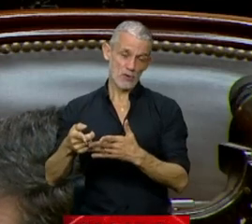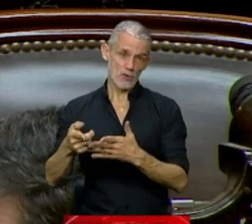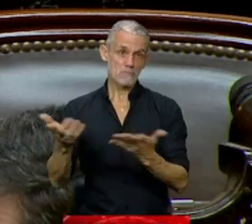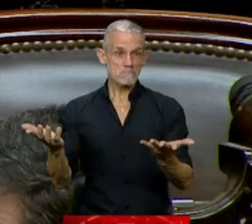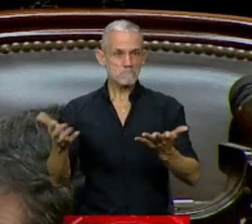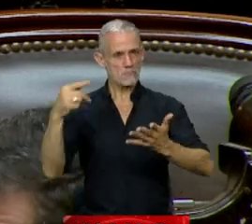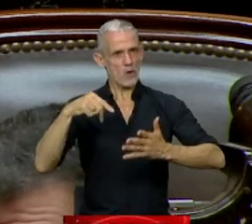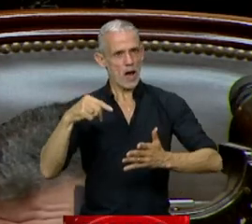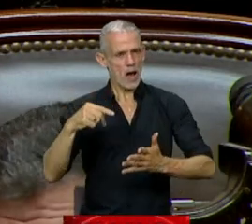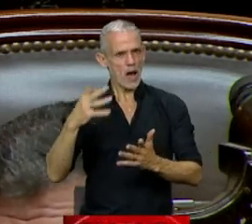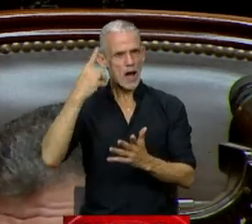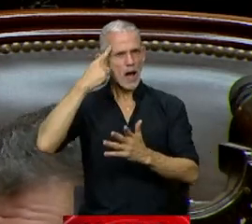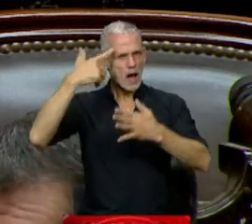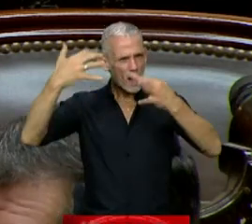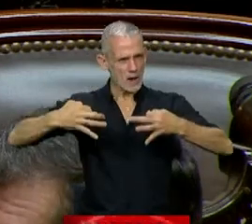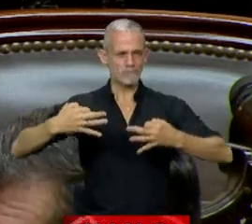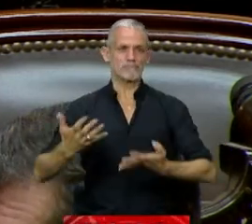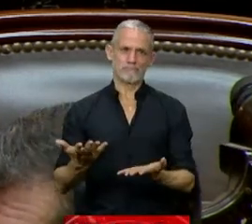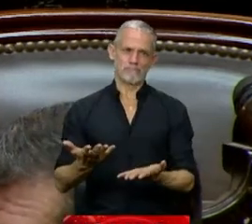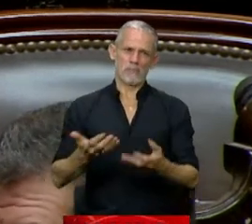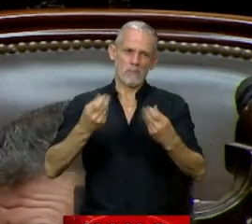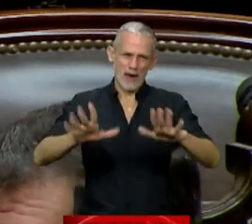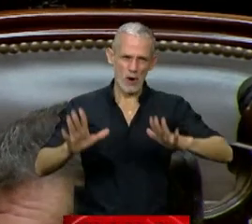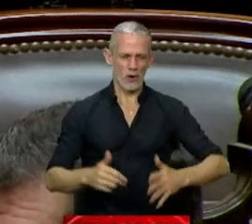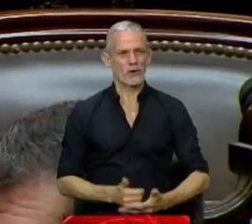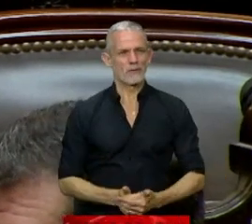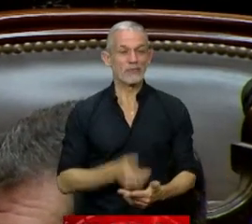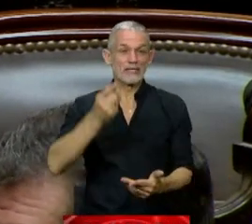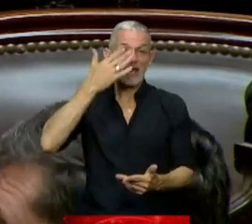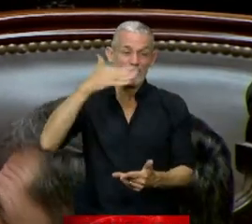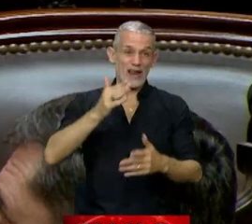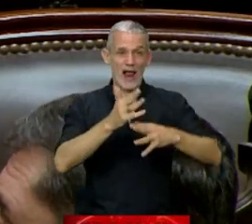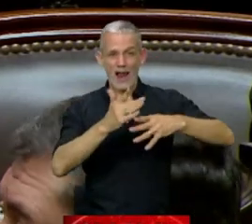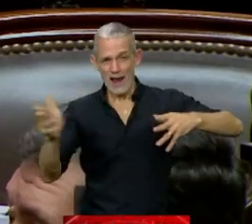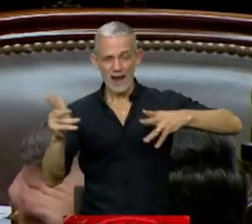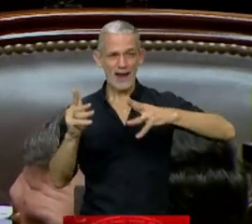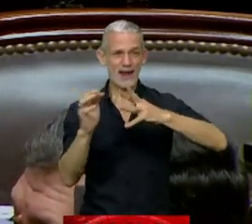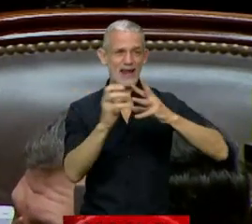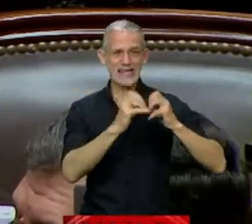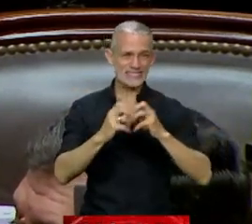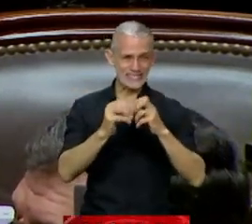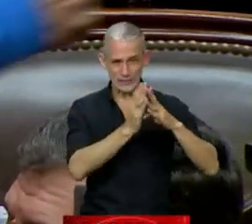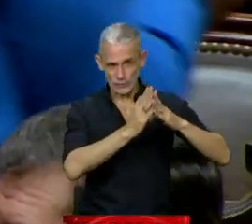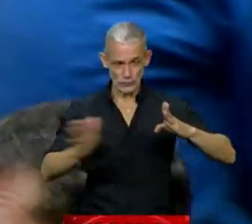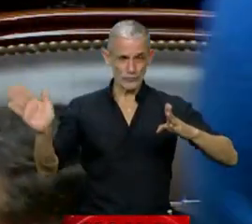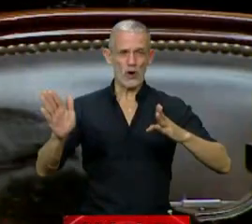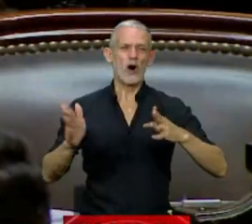parece que está primando la racionalidad y parece que al final de esta